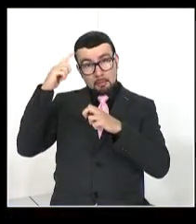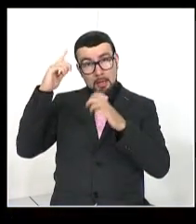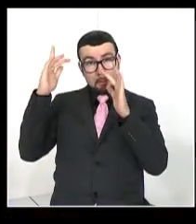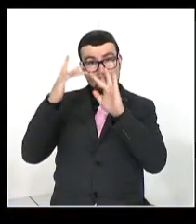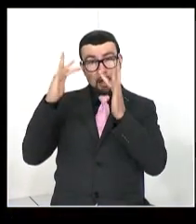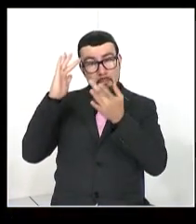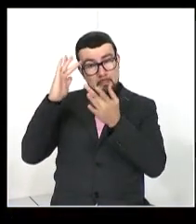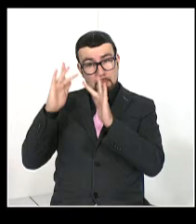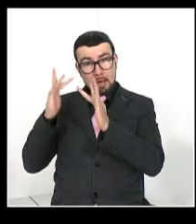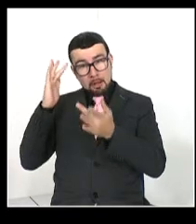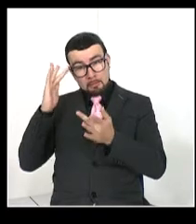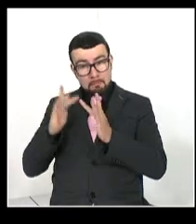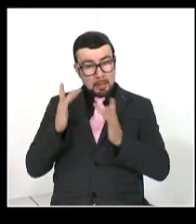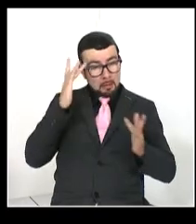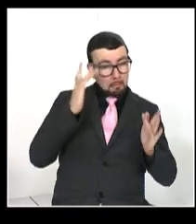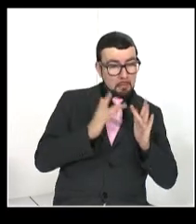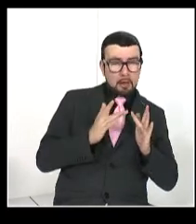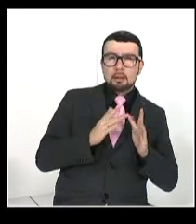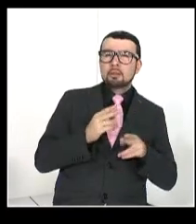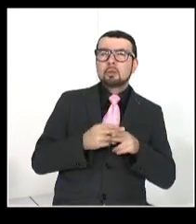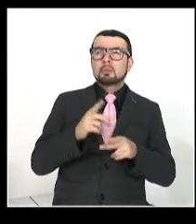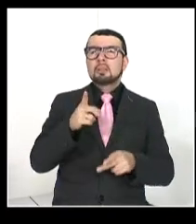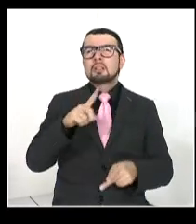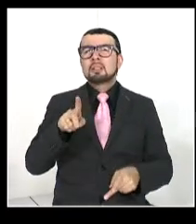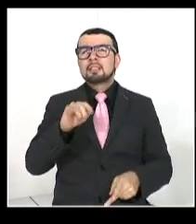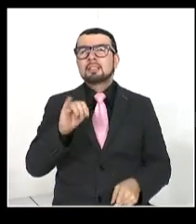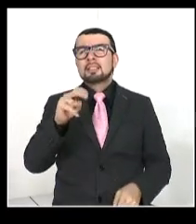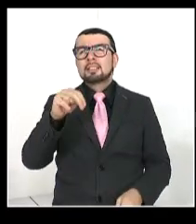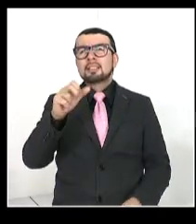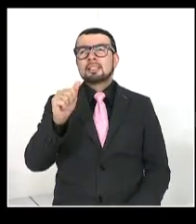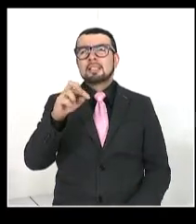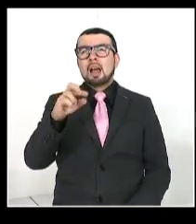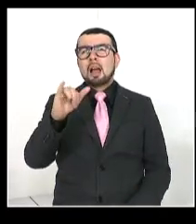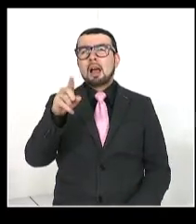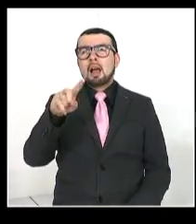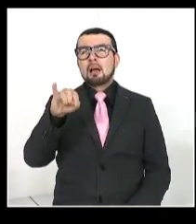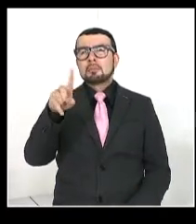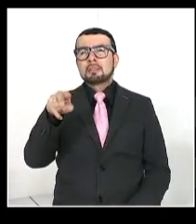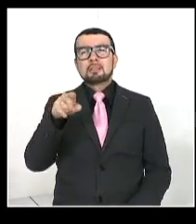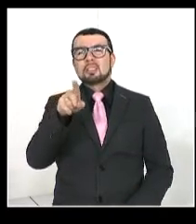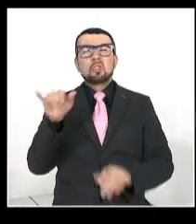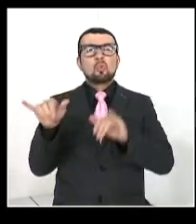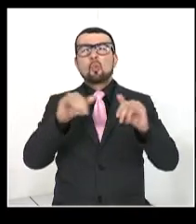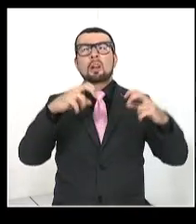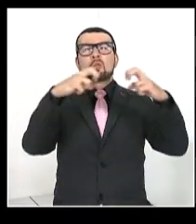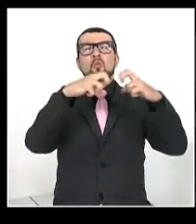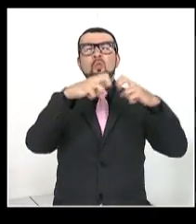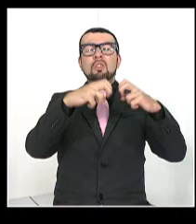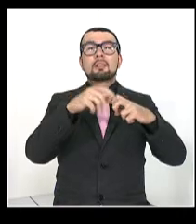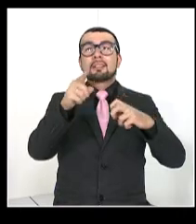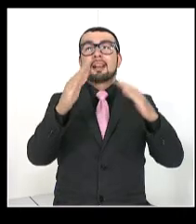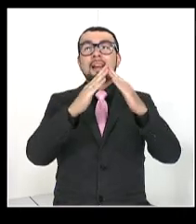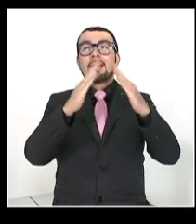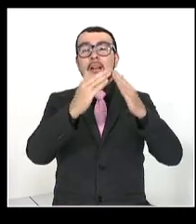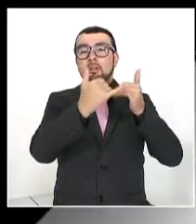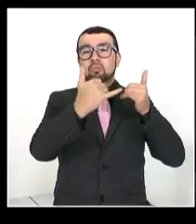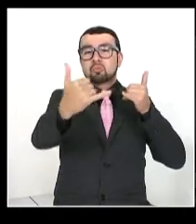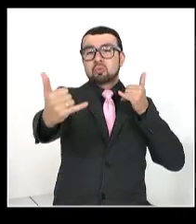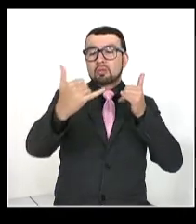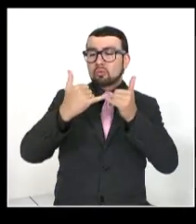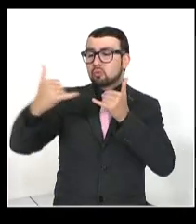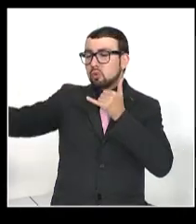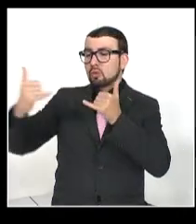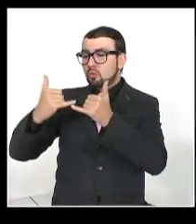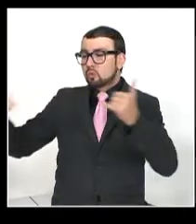llamamos sinapsis. Es un cable de corriente, es como la corriente de la casa, y cada una de las neuronas es la luz de la